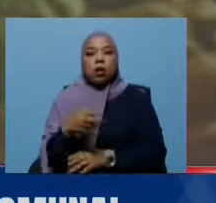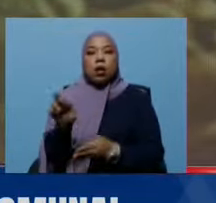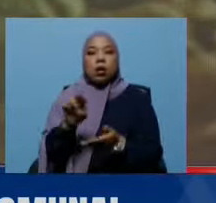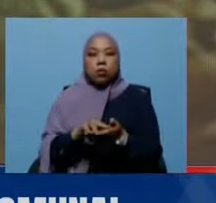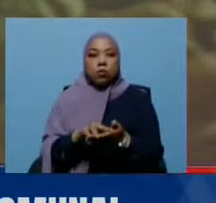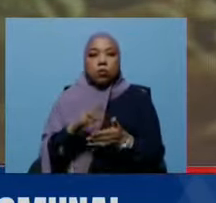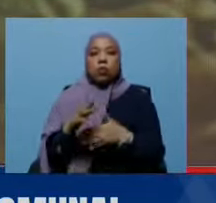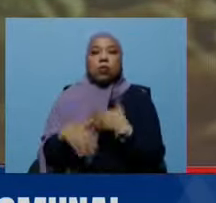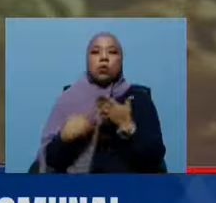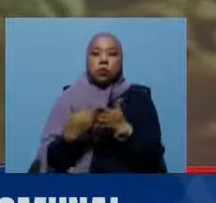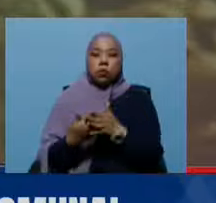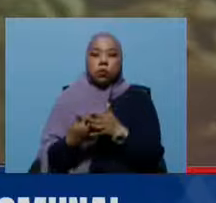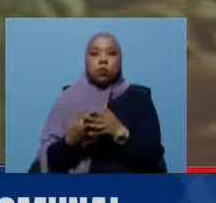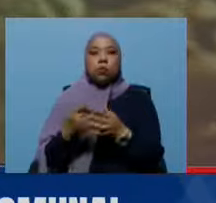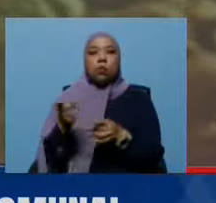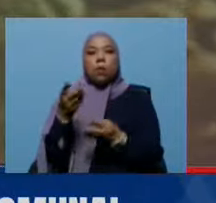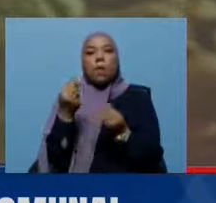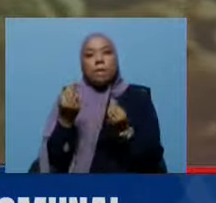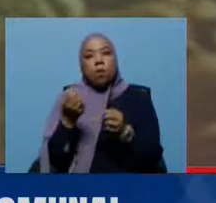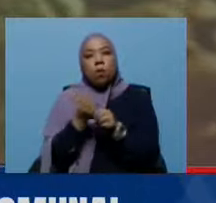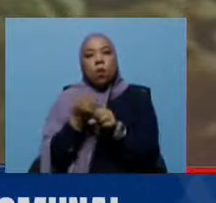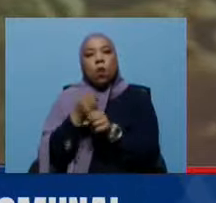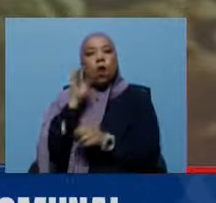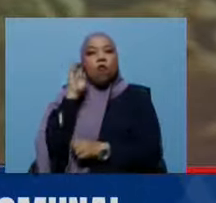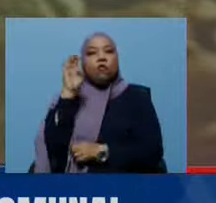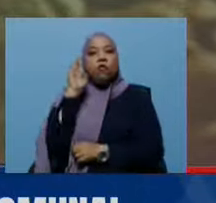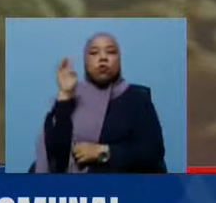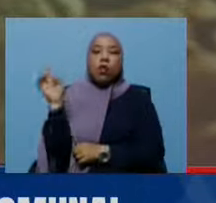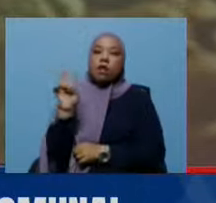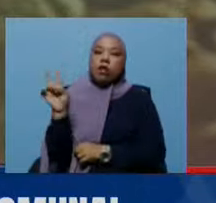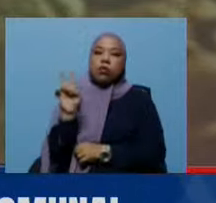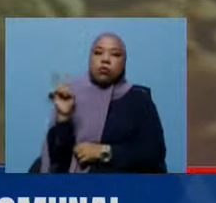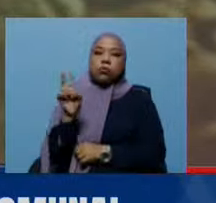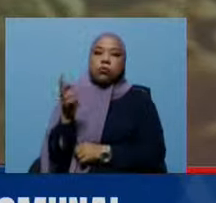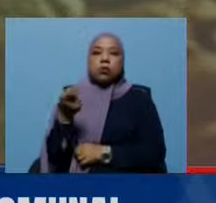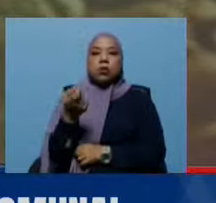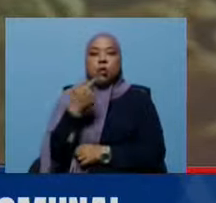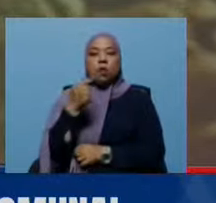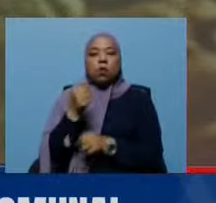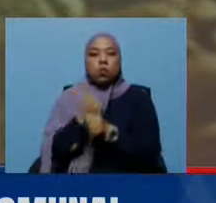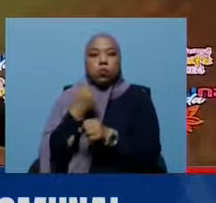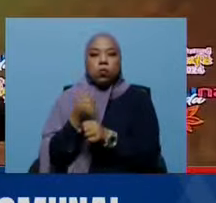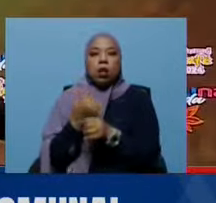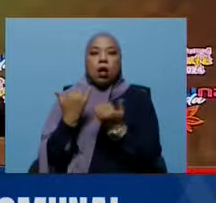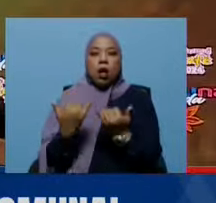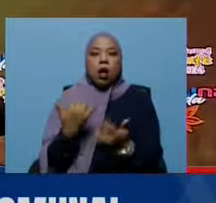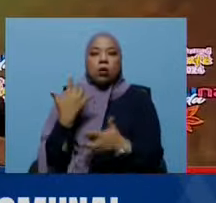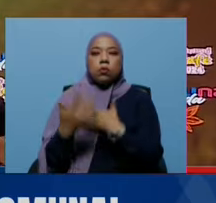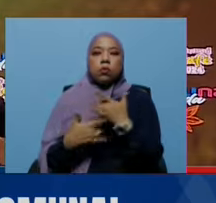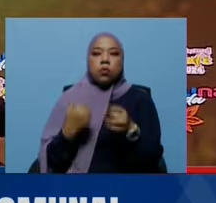recupera y que promete mucho para el futuro económico de Venezuela, el café. Para eso hemos venido aquí.